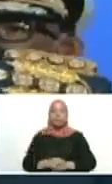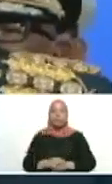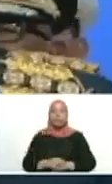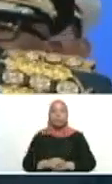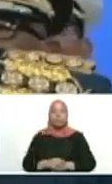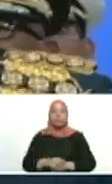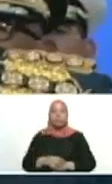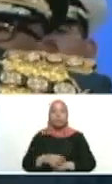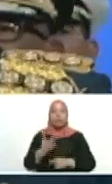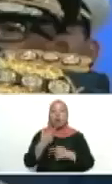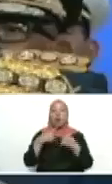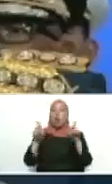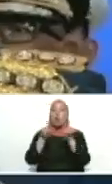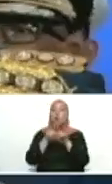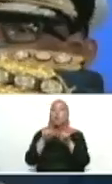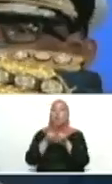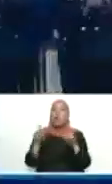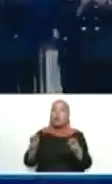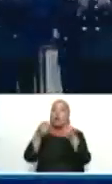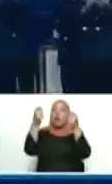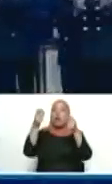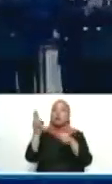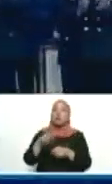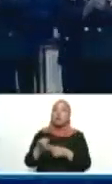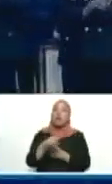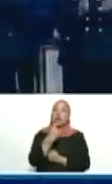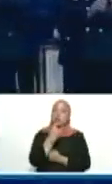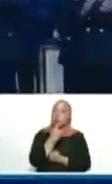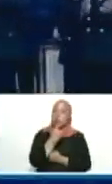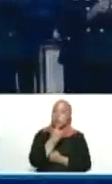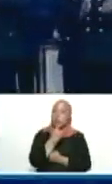siempre, Santiago Infante.